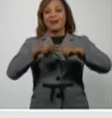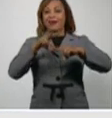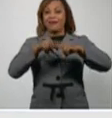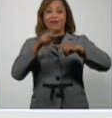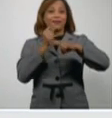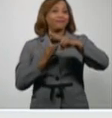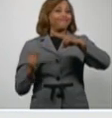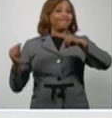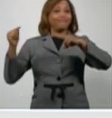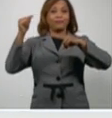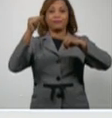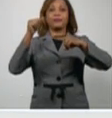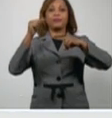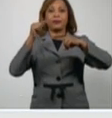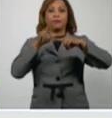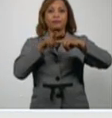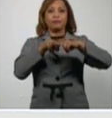elevado,